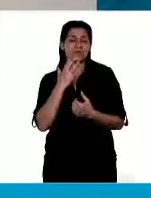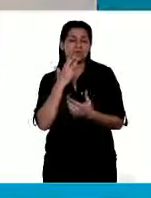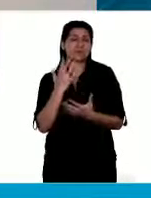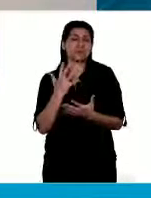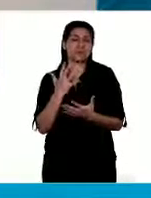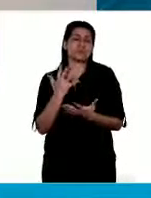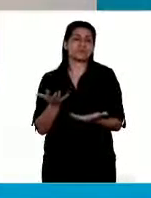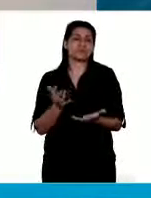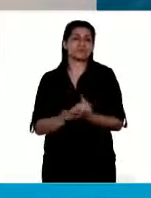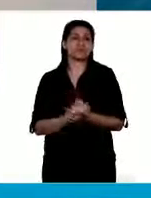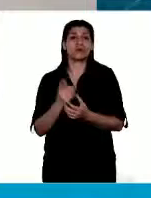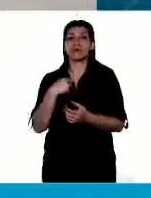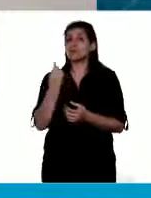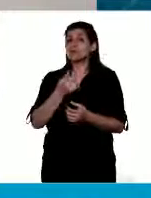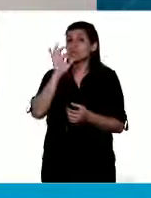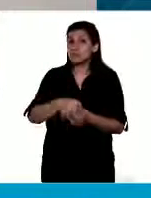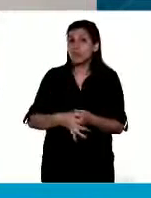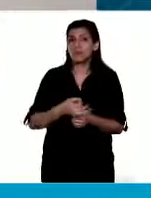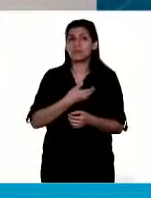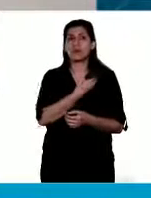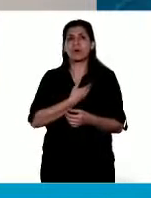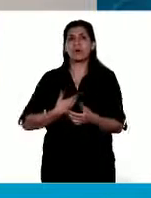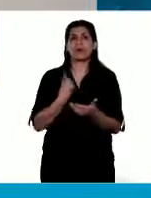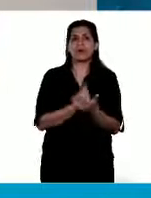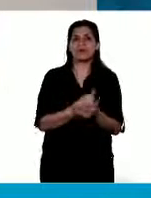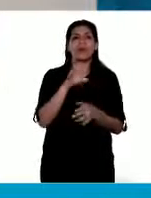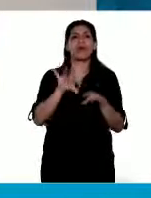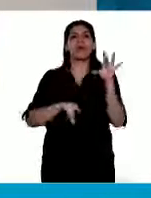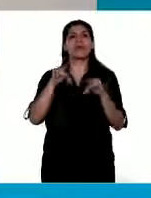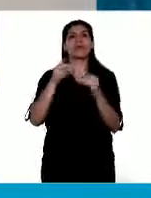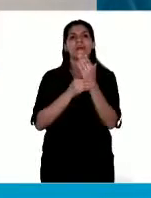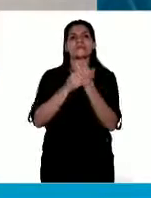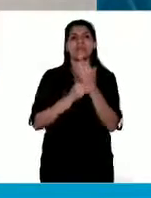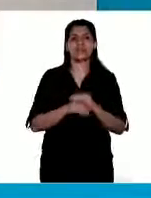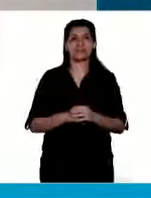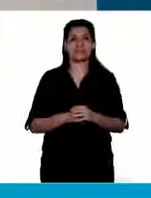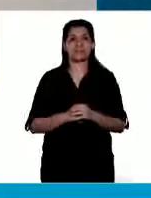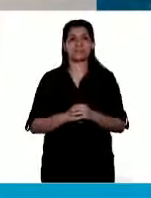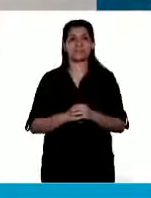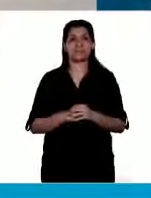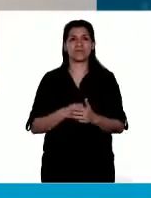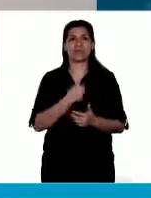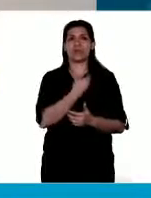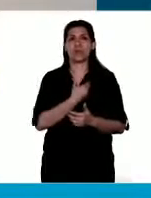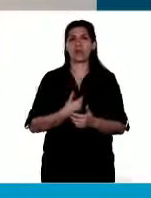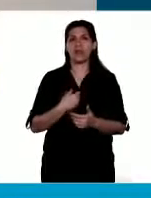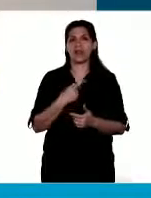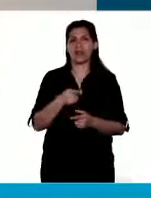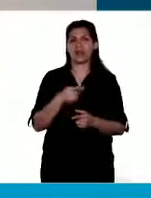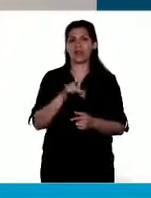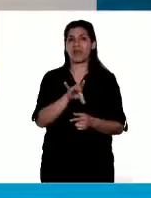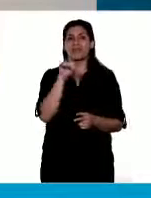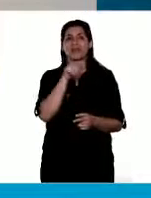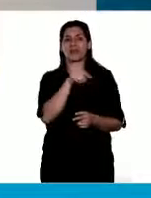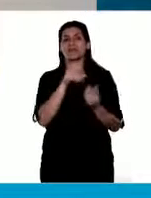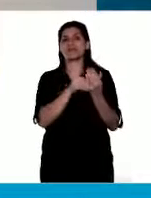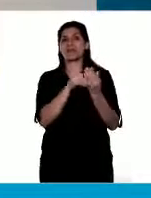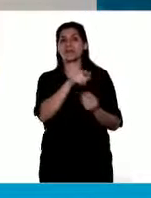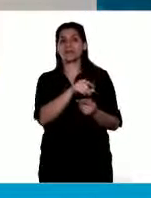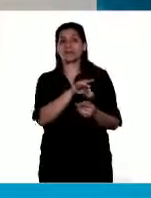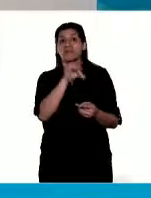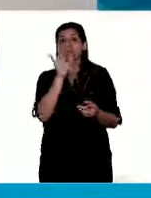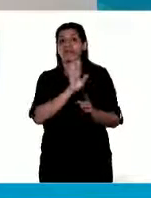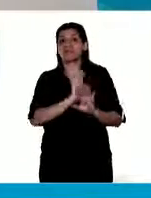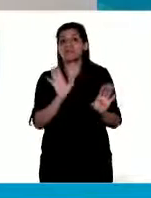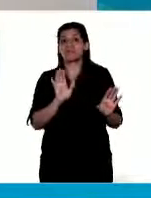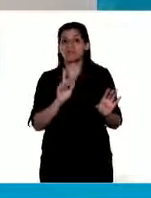Nosotros sabemos que el que gobierna elige a sus ministros. Y si el gobernador eligió al ministro que eligió, lo eligió. Y en ese marco nos